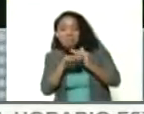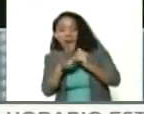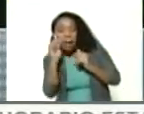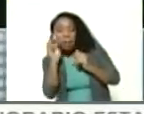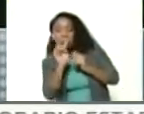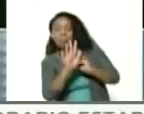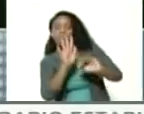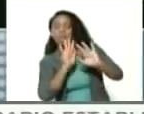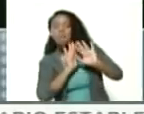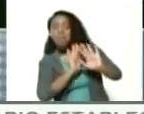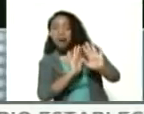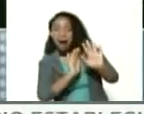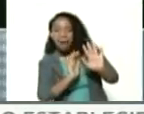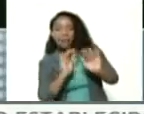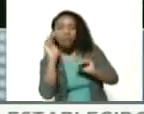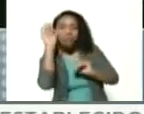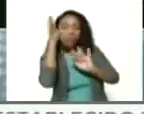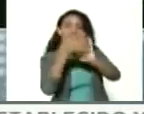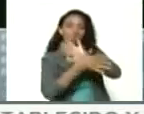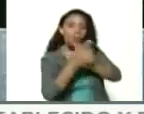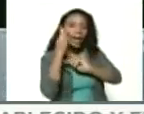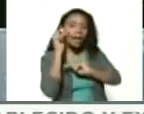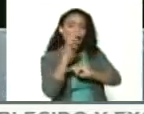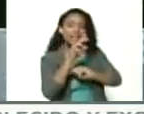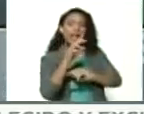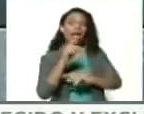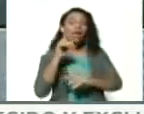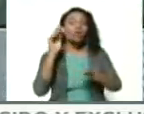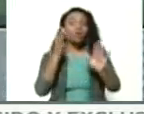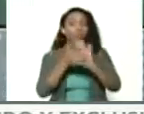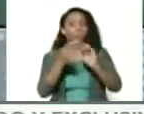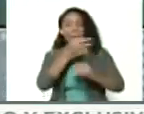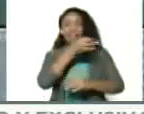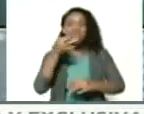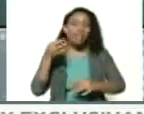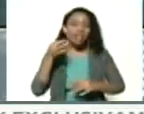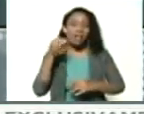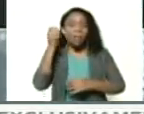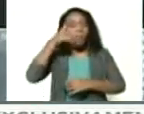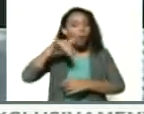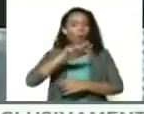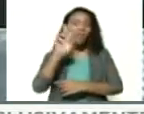unión cívico-militar policial perfecta del pueblo venezolano